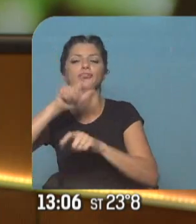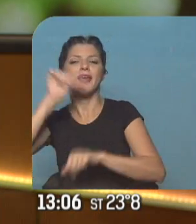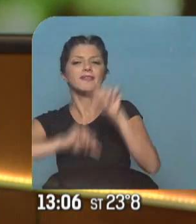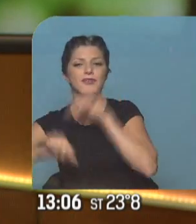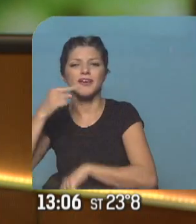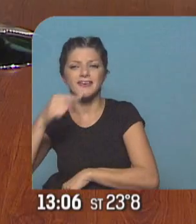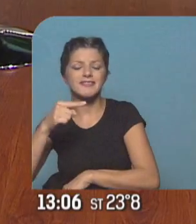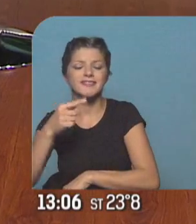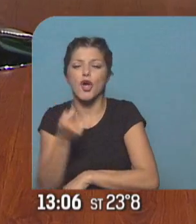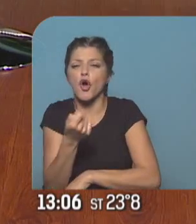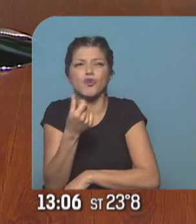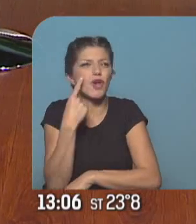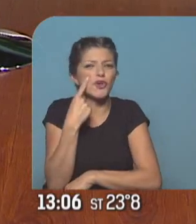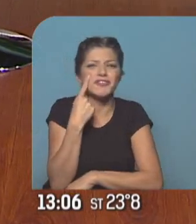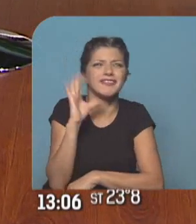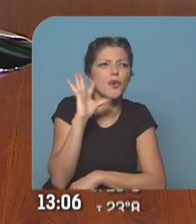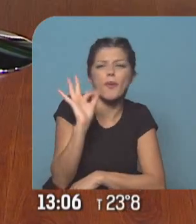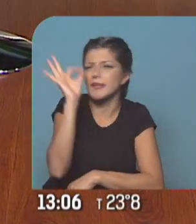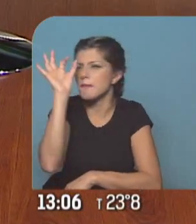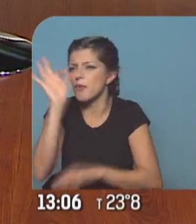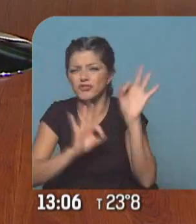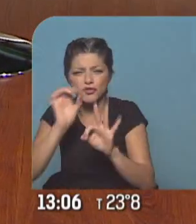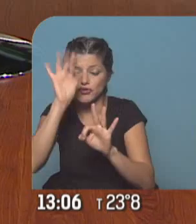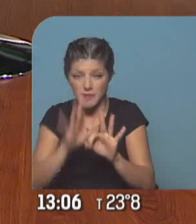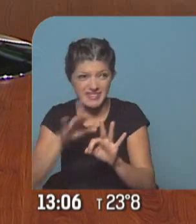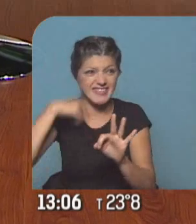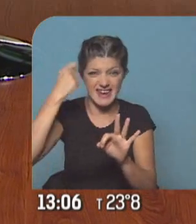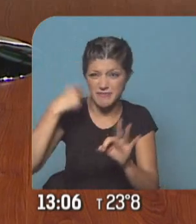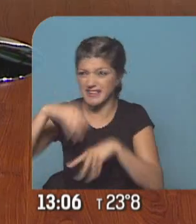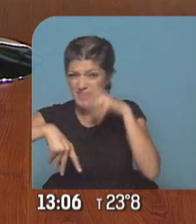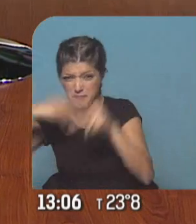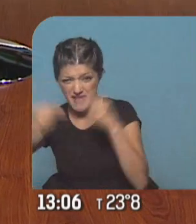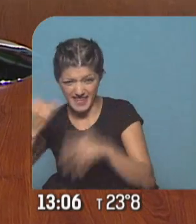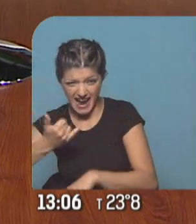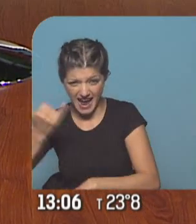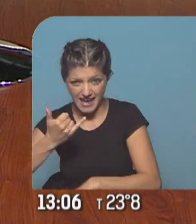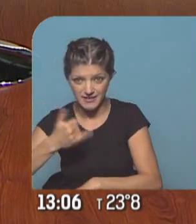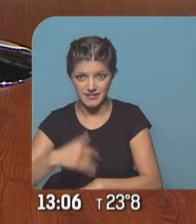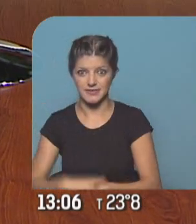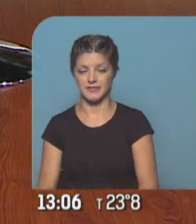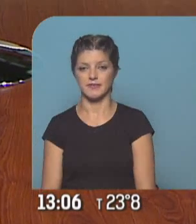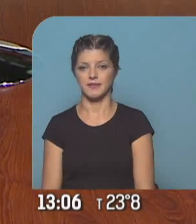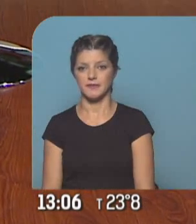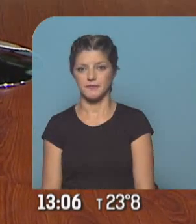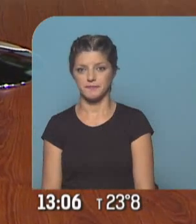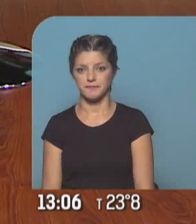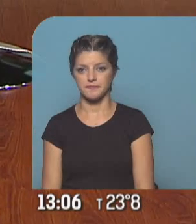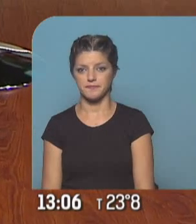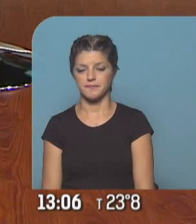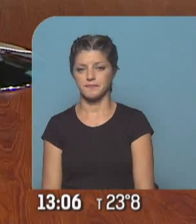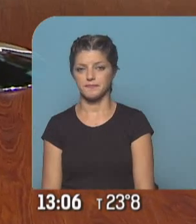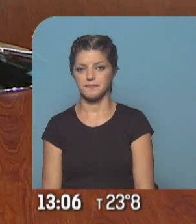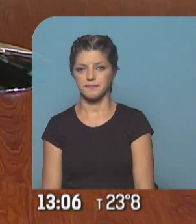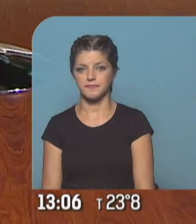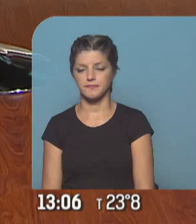plantas animales que existen en el Amazonas. O sea que hay una cosa como que tiene que ver con todo lo que